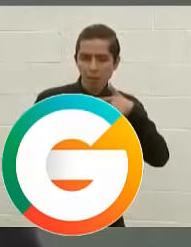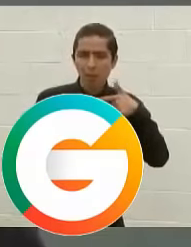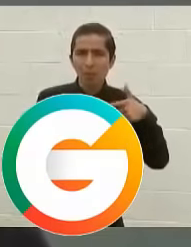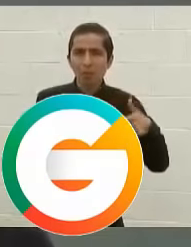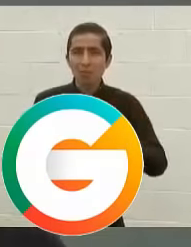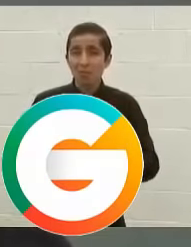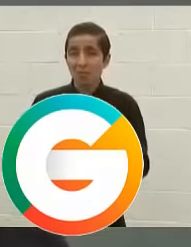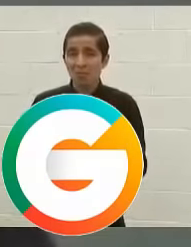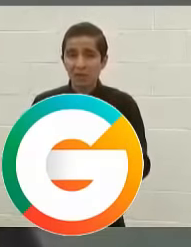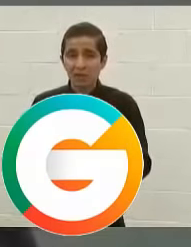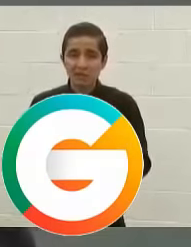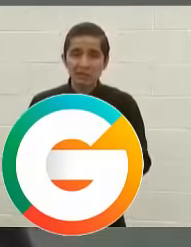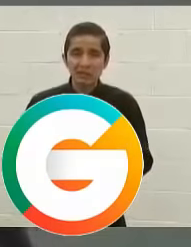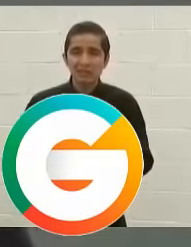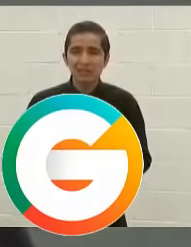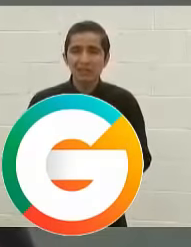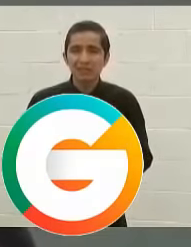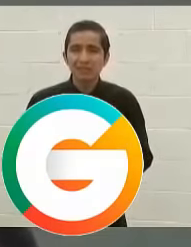Y creo que...